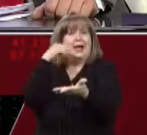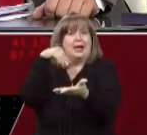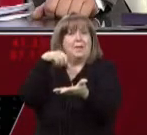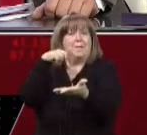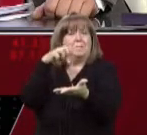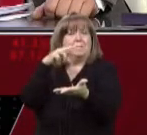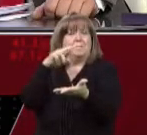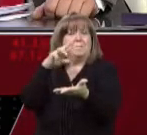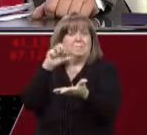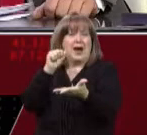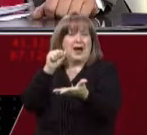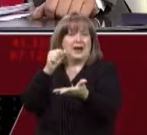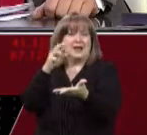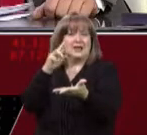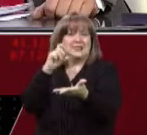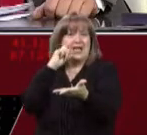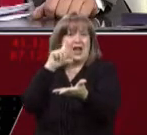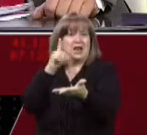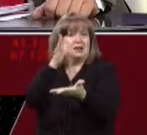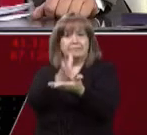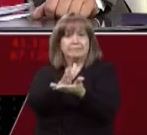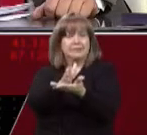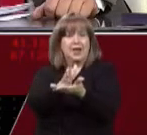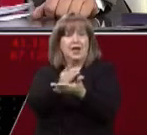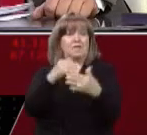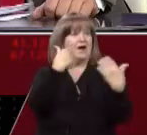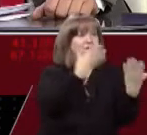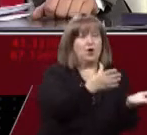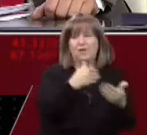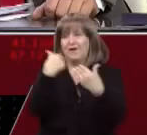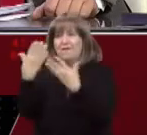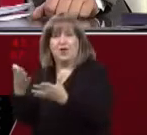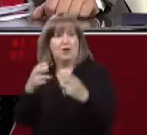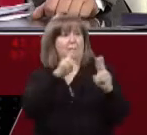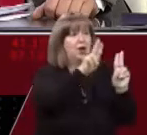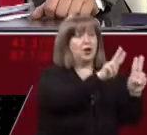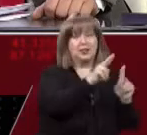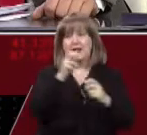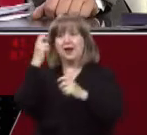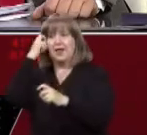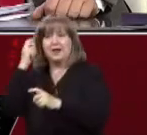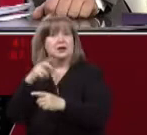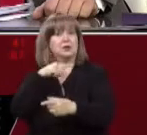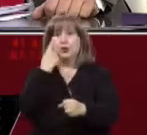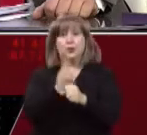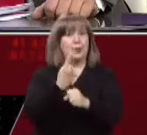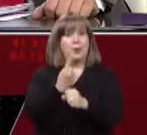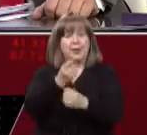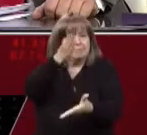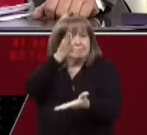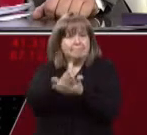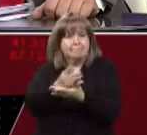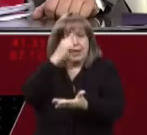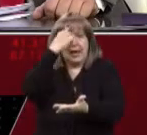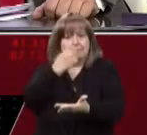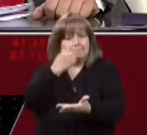modificación circunstancial de un procedimiento, que yo entiendo, y esto es lo políticamente incorrecto que voy a decir, que si no existieran esas mayorías